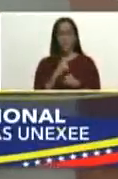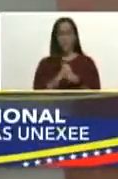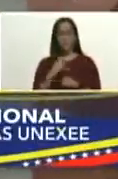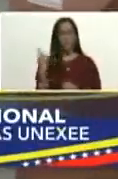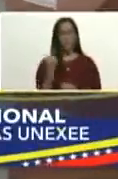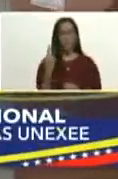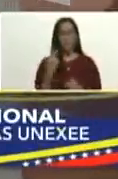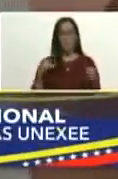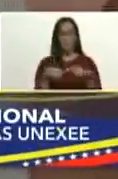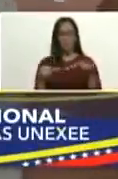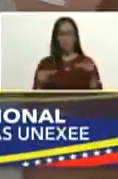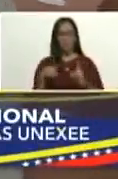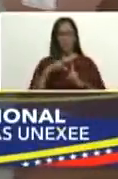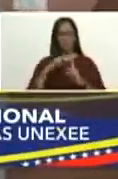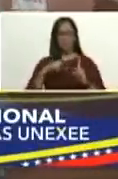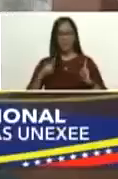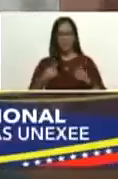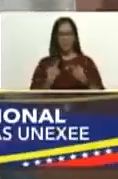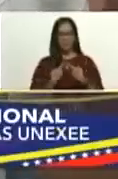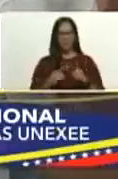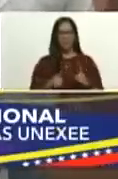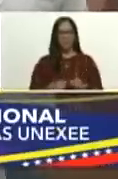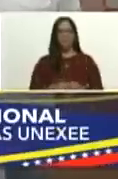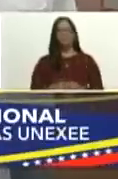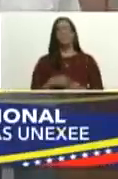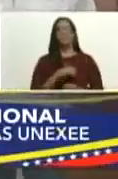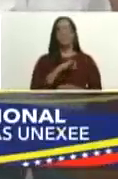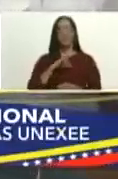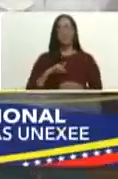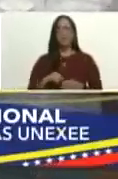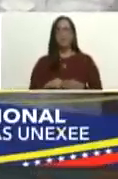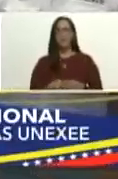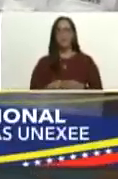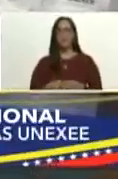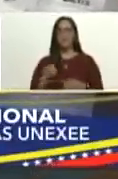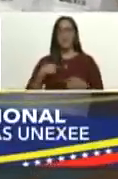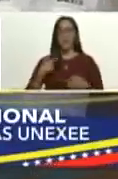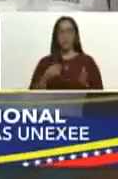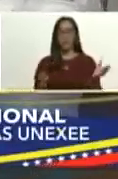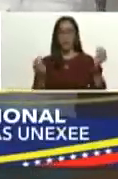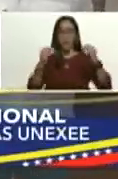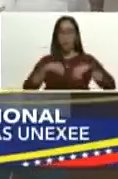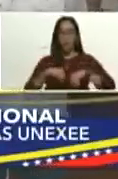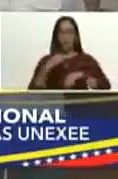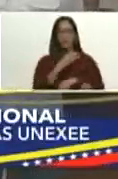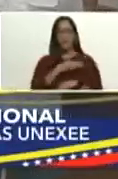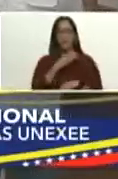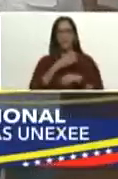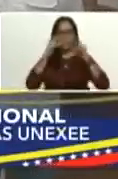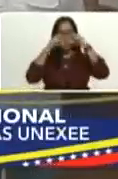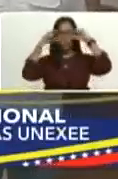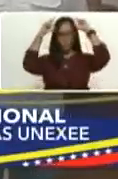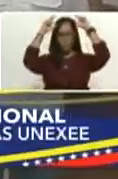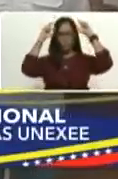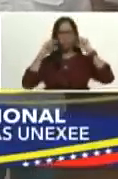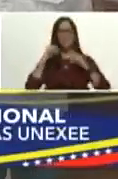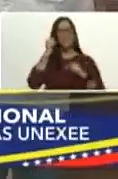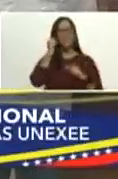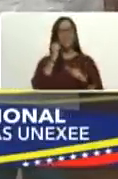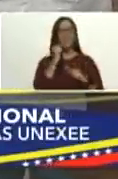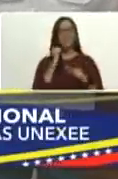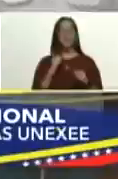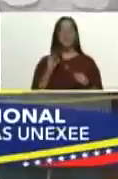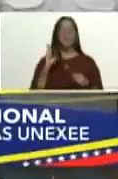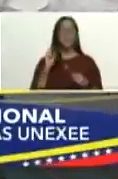en el área de energías alternativas. Igualmente, tenemos convenio con la misión Robinson y Rivas para